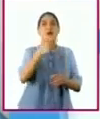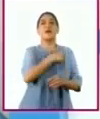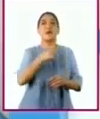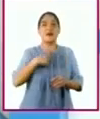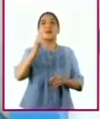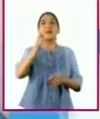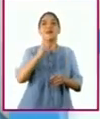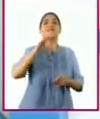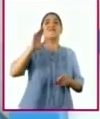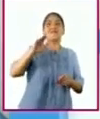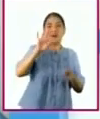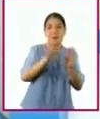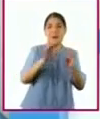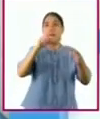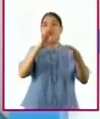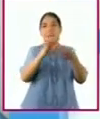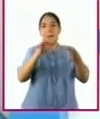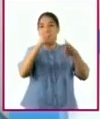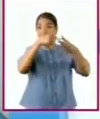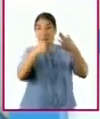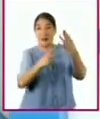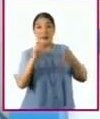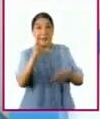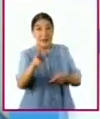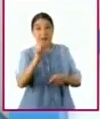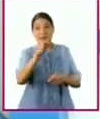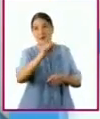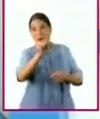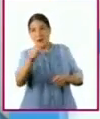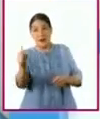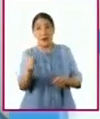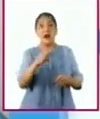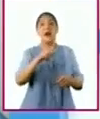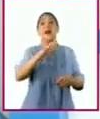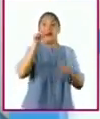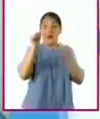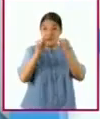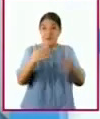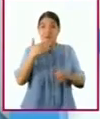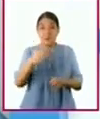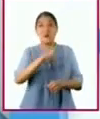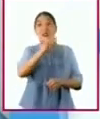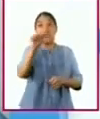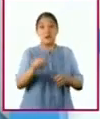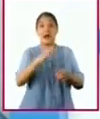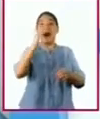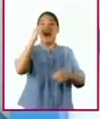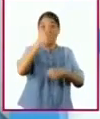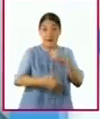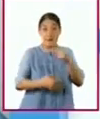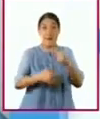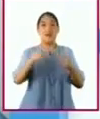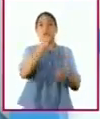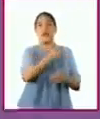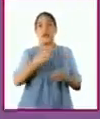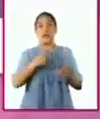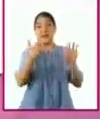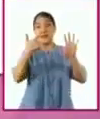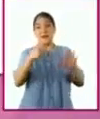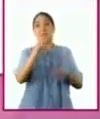mencionan. Pongan mucha atención, porque al final deberán tener una lista de 7 elementos.